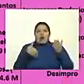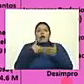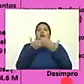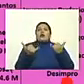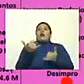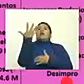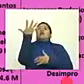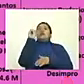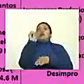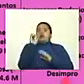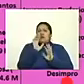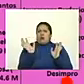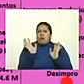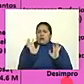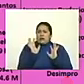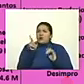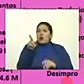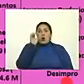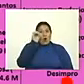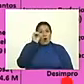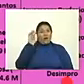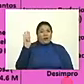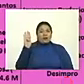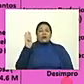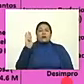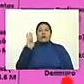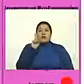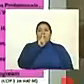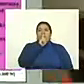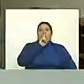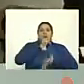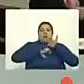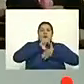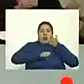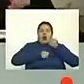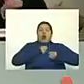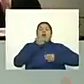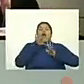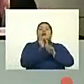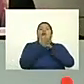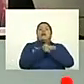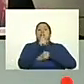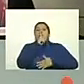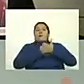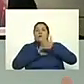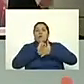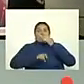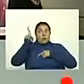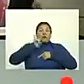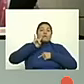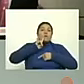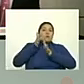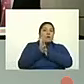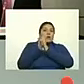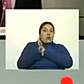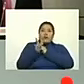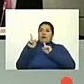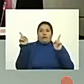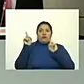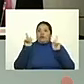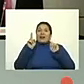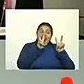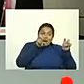que ha conocido. Es decir, Odebrecht no contó toda la verdad a la justicia norteamericana en el caso